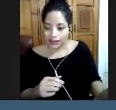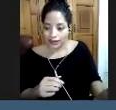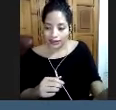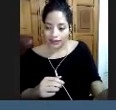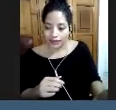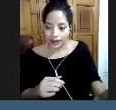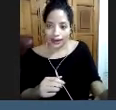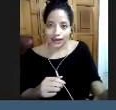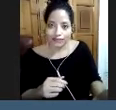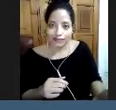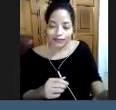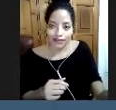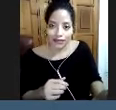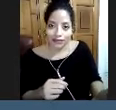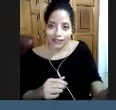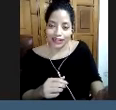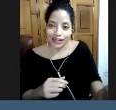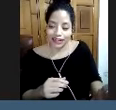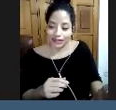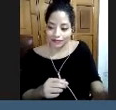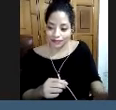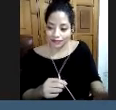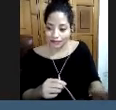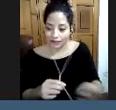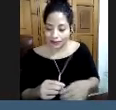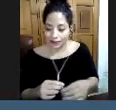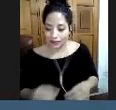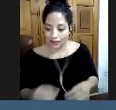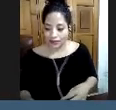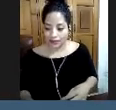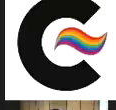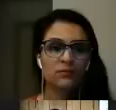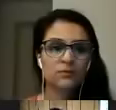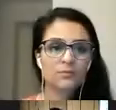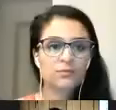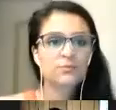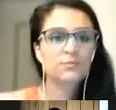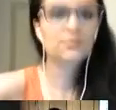va a hacer Karen, la compañera Karen.